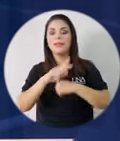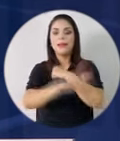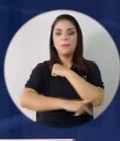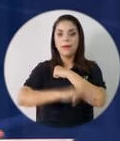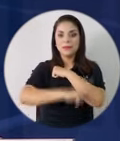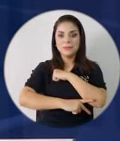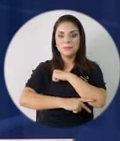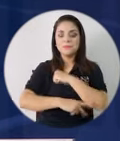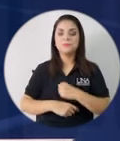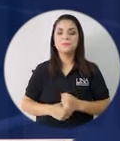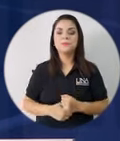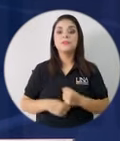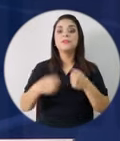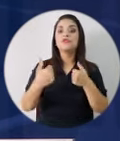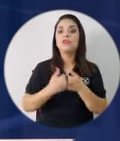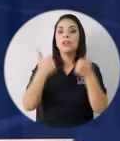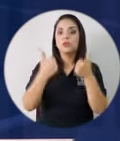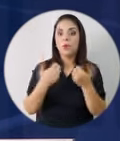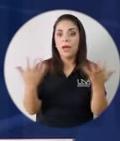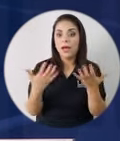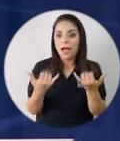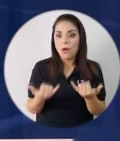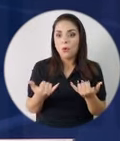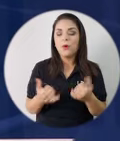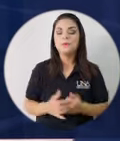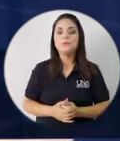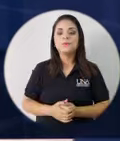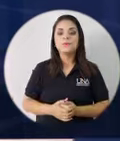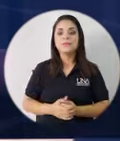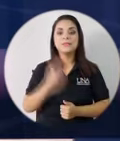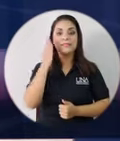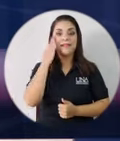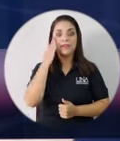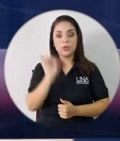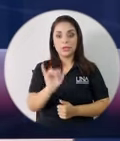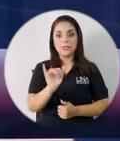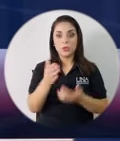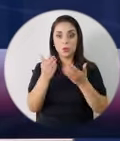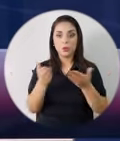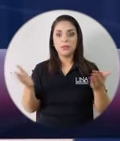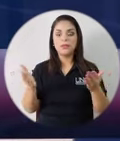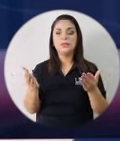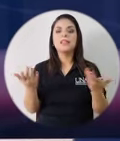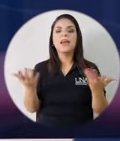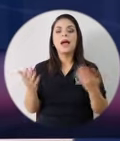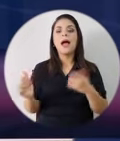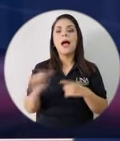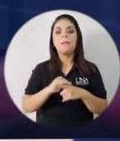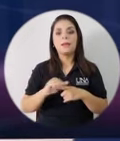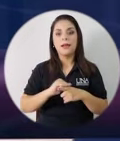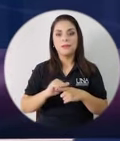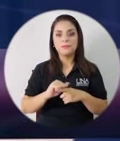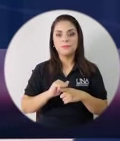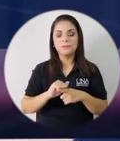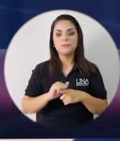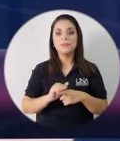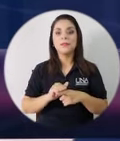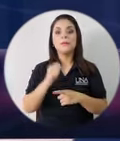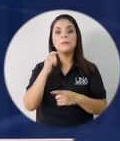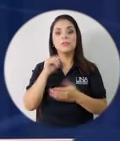país. El reto ahora, pues por supuesto, como usted dijo, basándose en estos 7 elementos, es su aplicación, y al respecto,